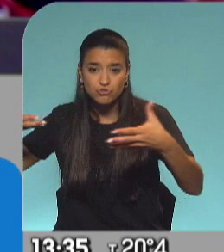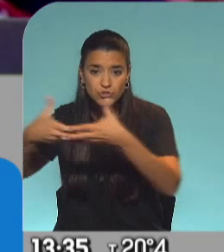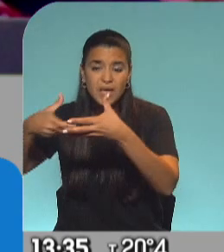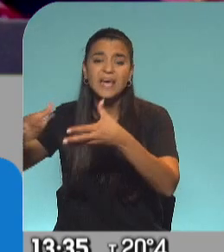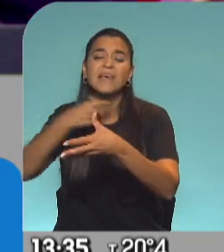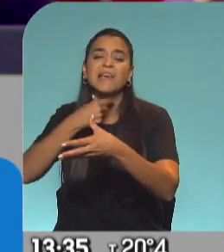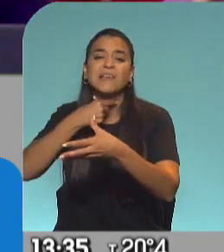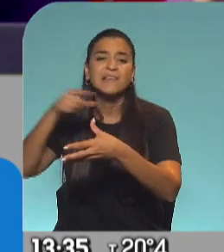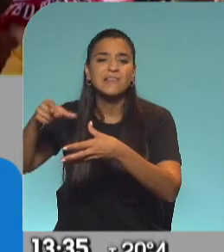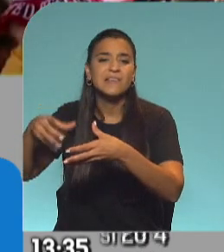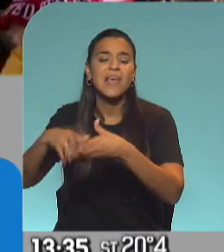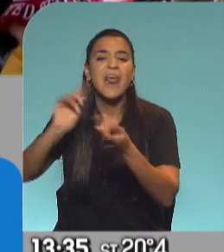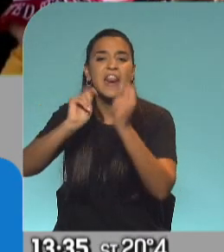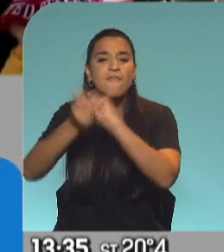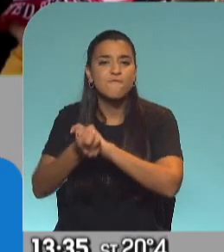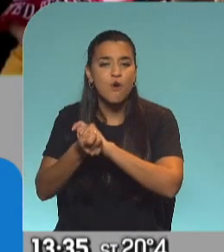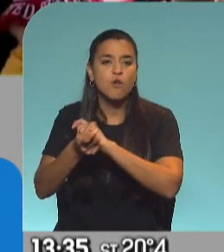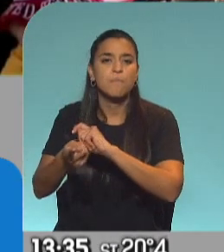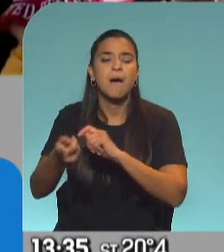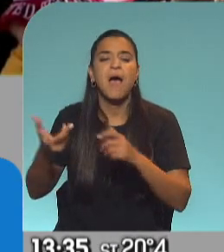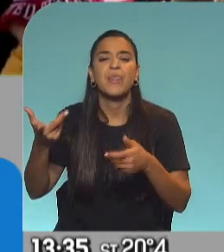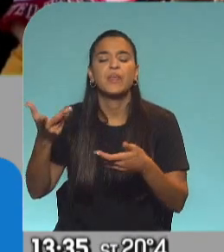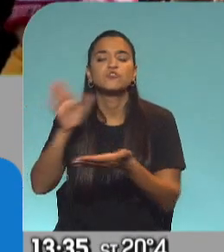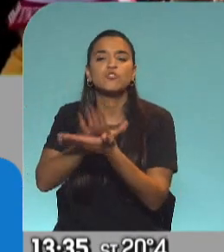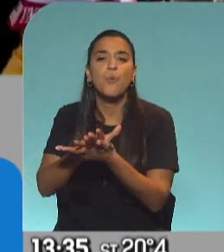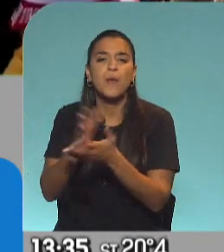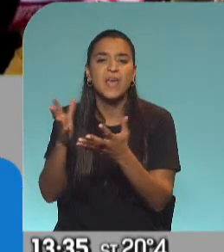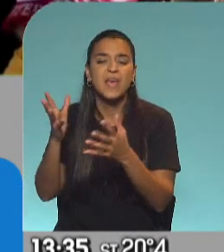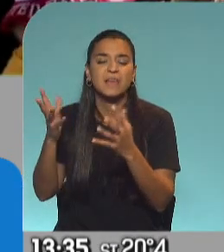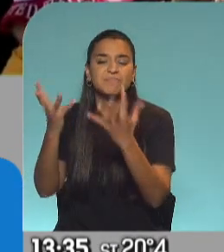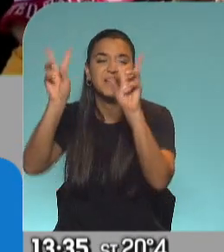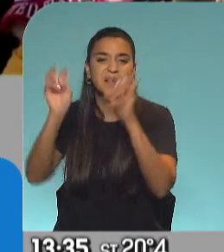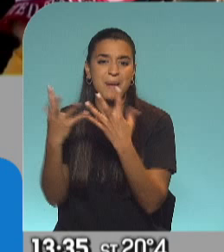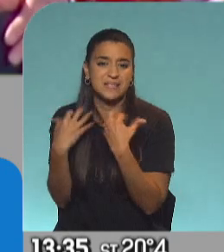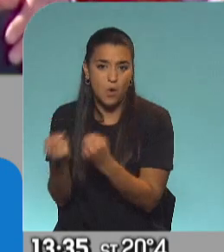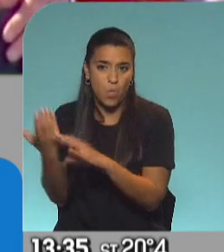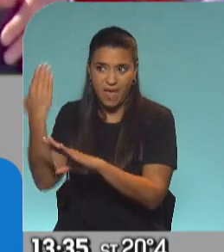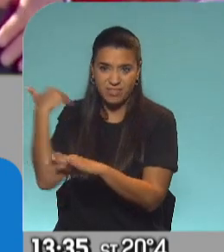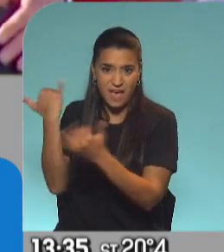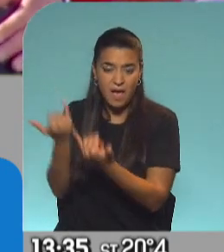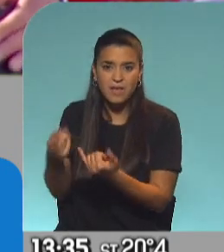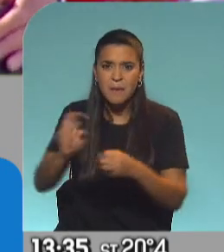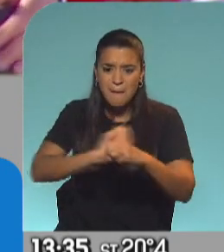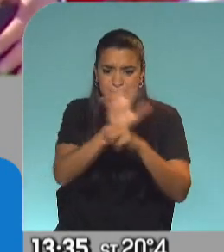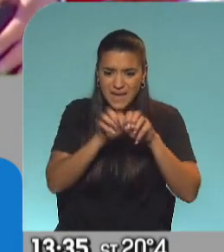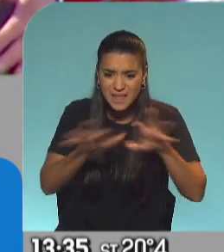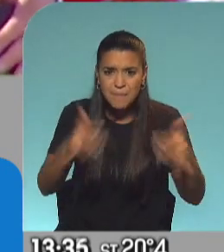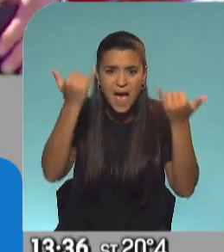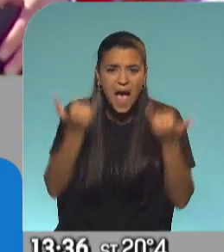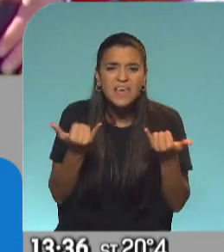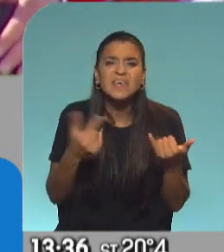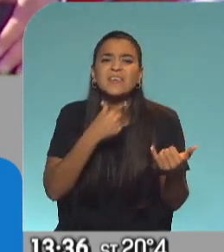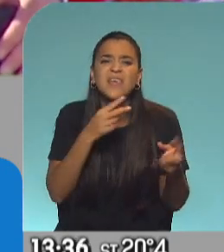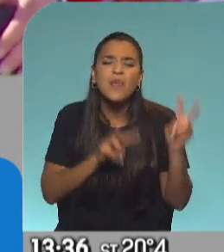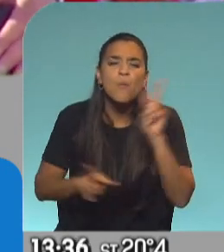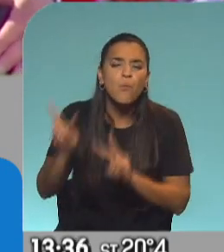erosionar la reforma del seguro de salud que habían hecho los demócratas antes. O sea que en medio de una pandemia se busca